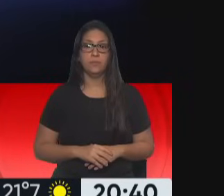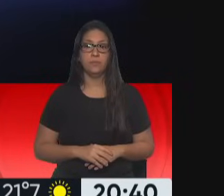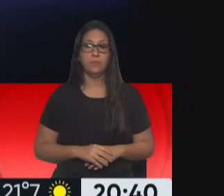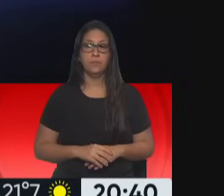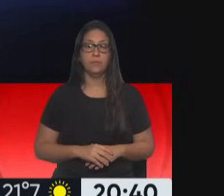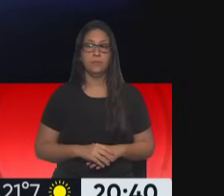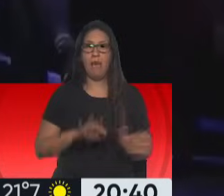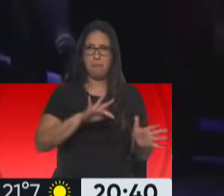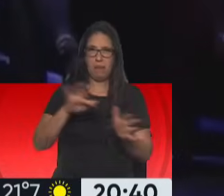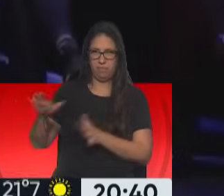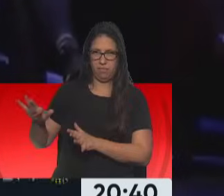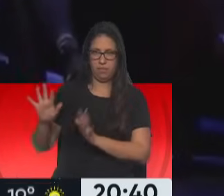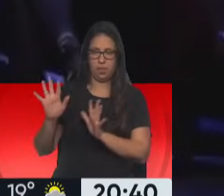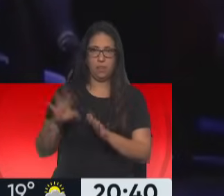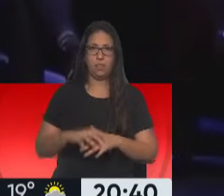Pero al margen de eso,